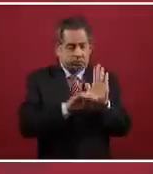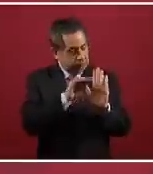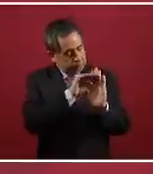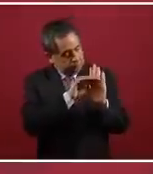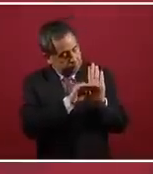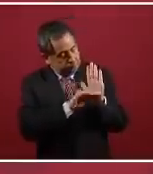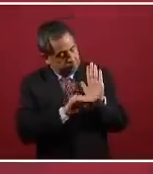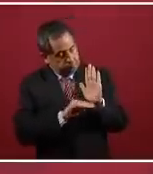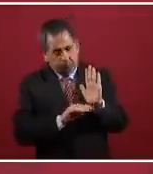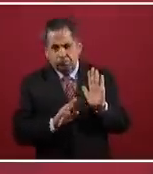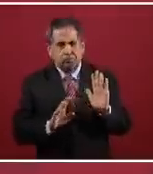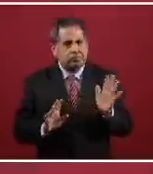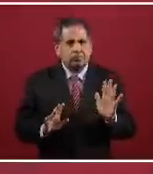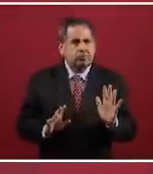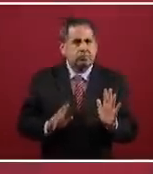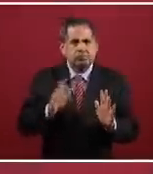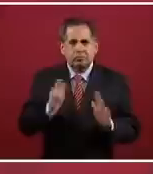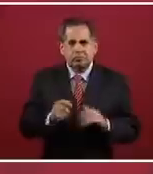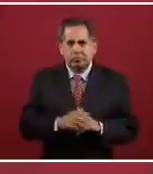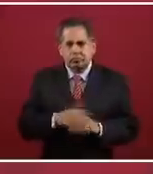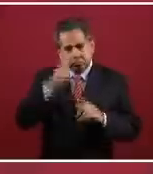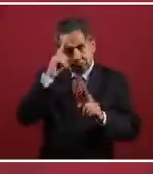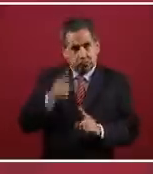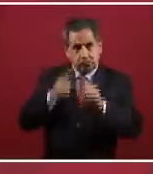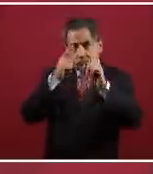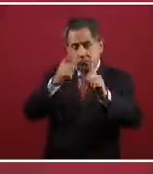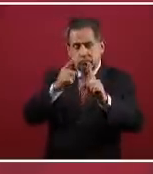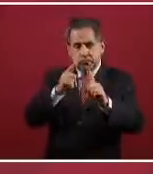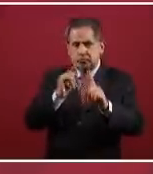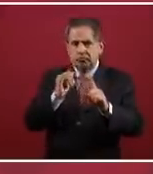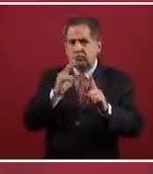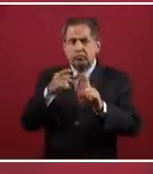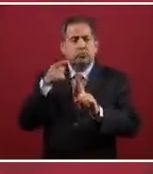ese su propósito fundamental,